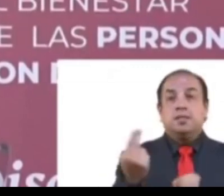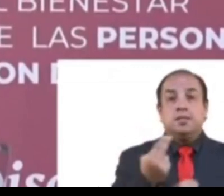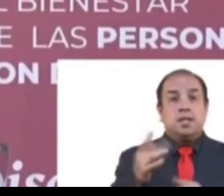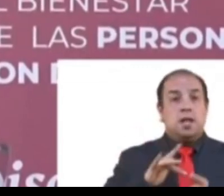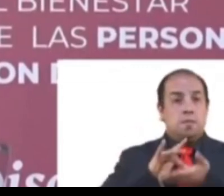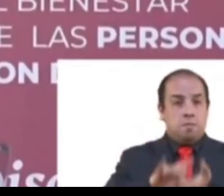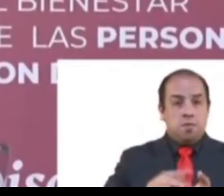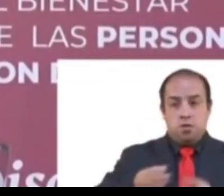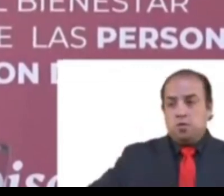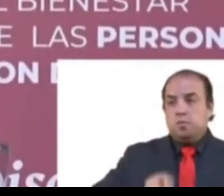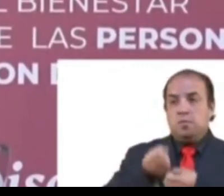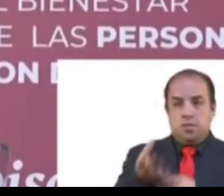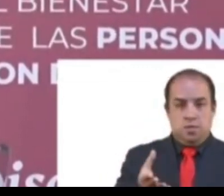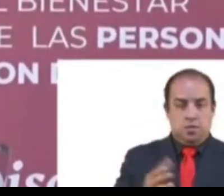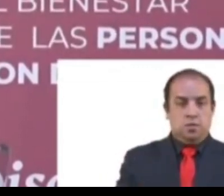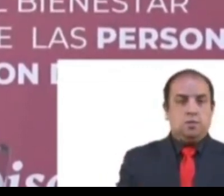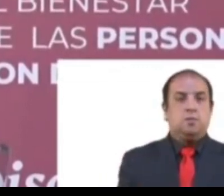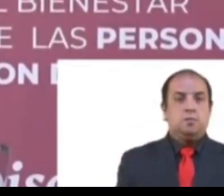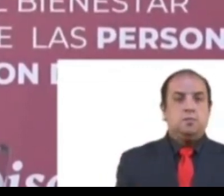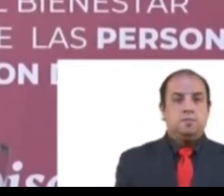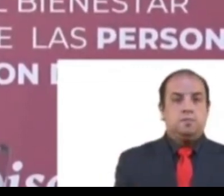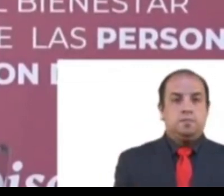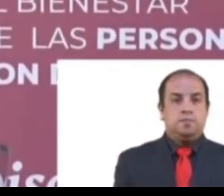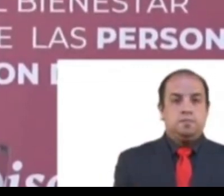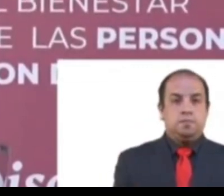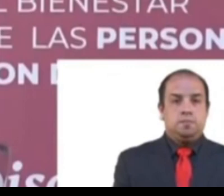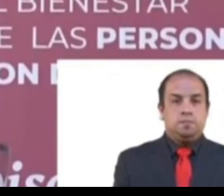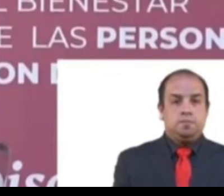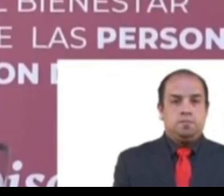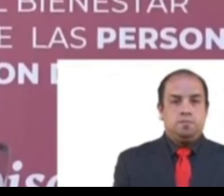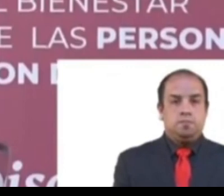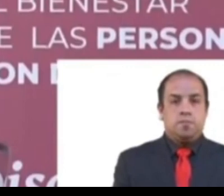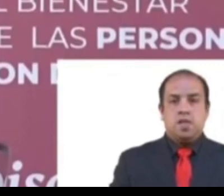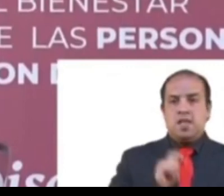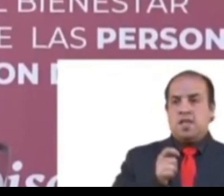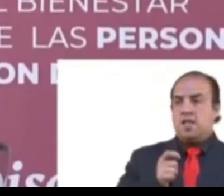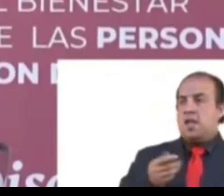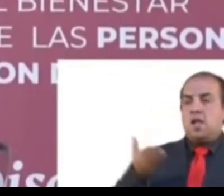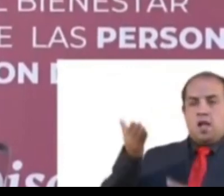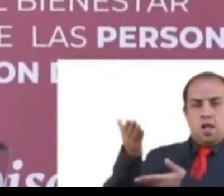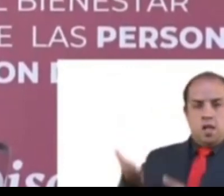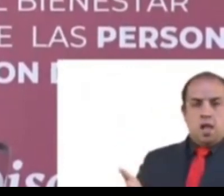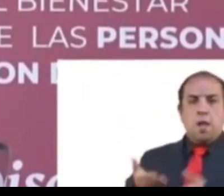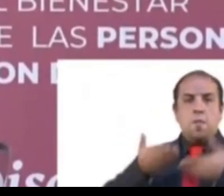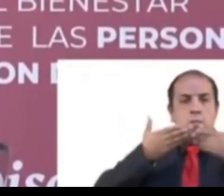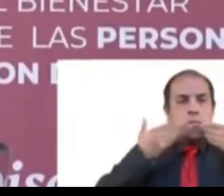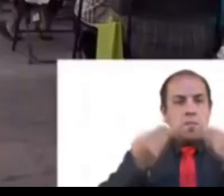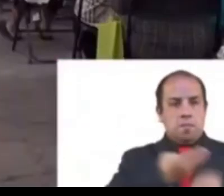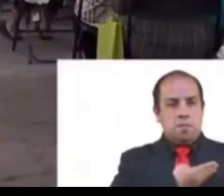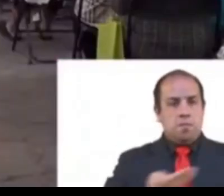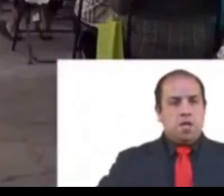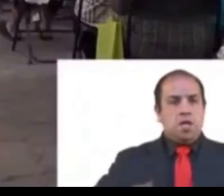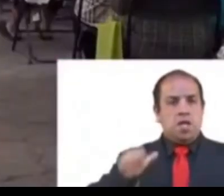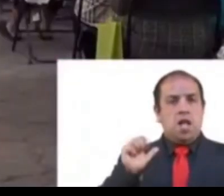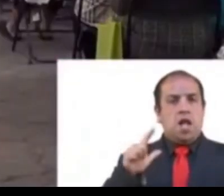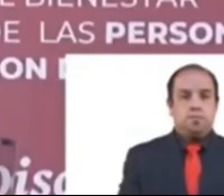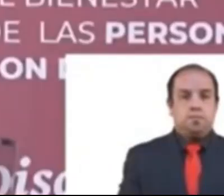de este apoyo que se les está dando Y eso habla de la generosidad del presidente López Obrador